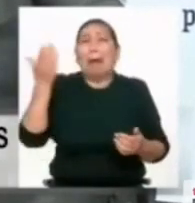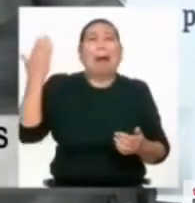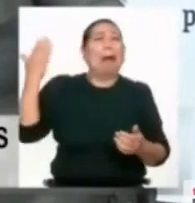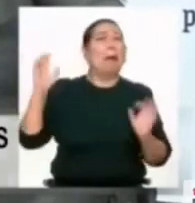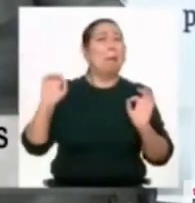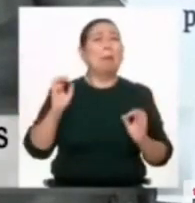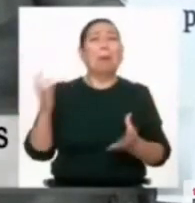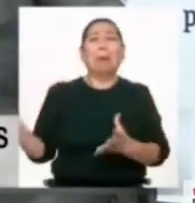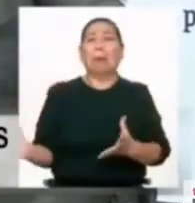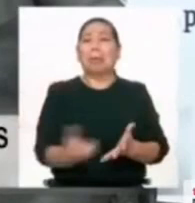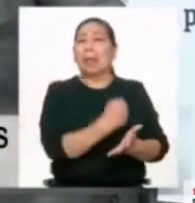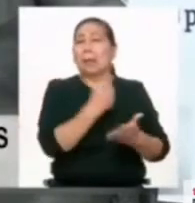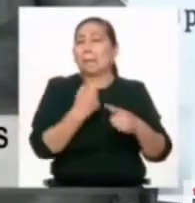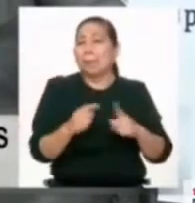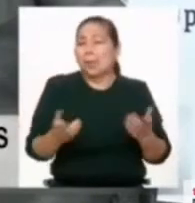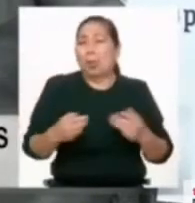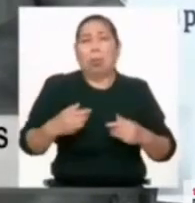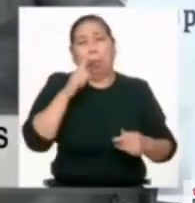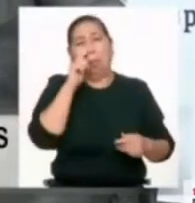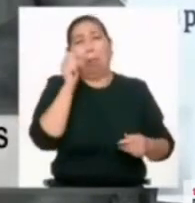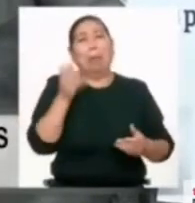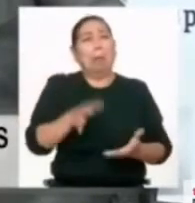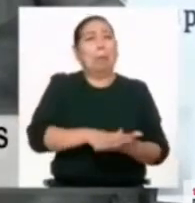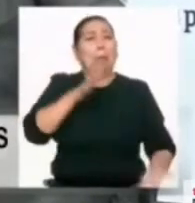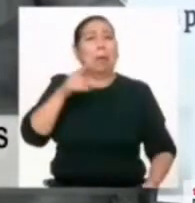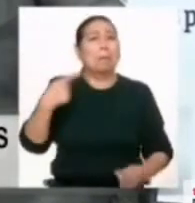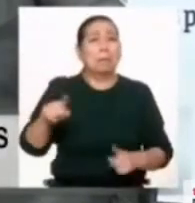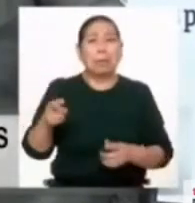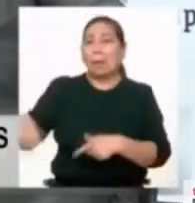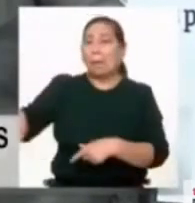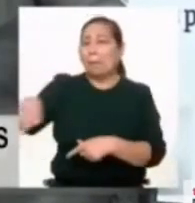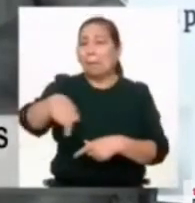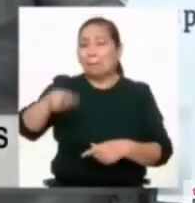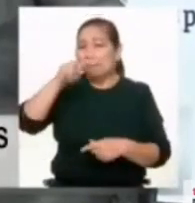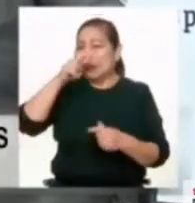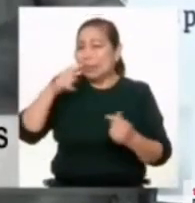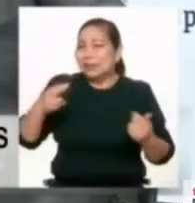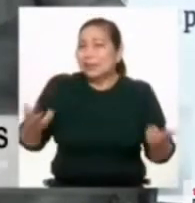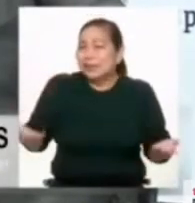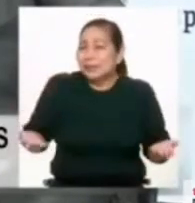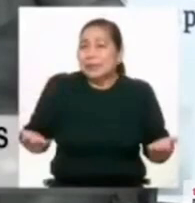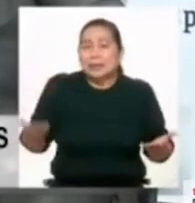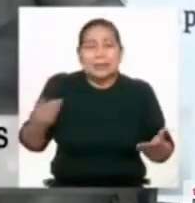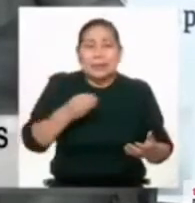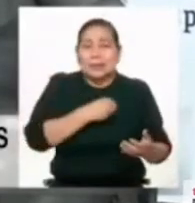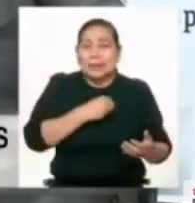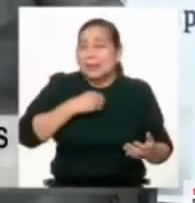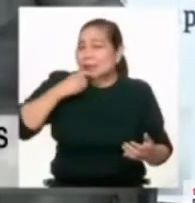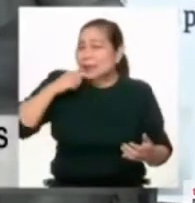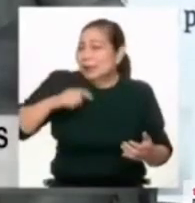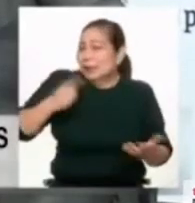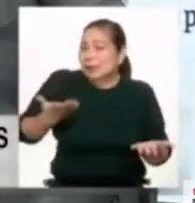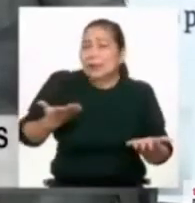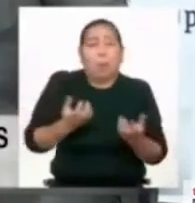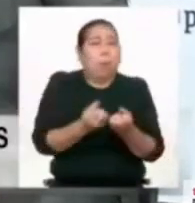natural, los recursos naturales, se han hecho multimillonarios, nos han dejado a nosotros un pasivo que necesitarían